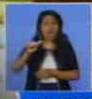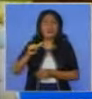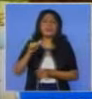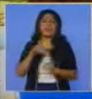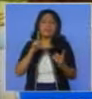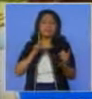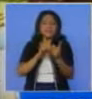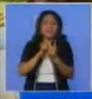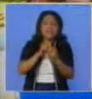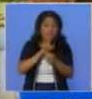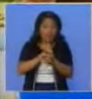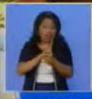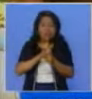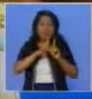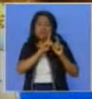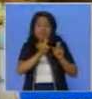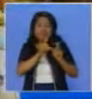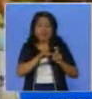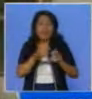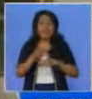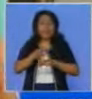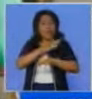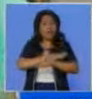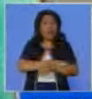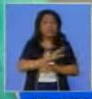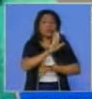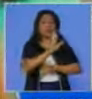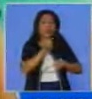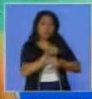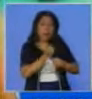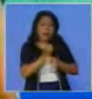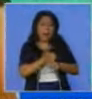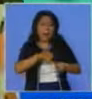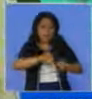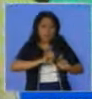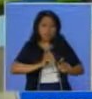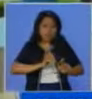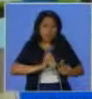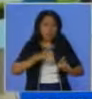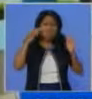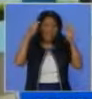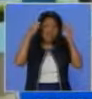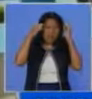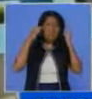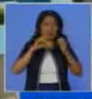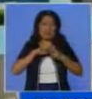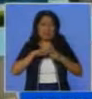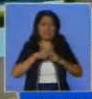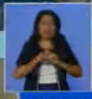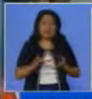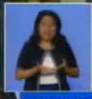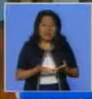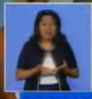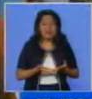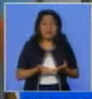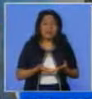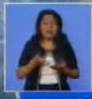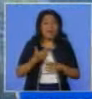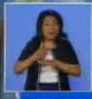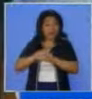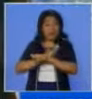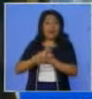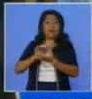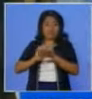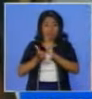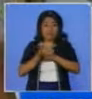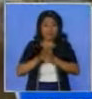crucis. Había pedido permiso en el trabajo para tratar un problema neurológico y su cita agendada desde el pasado mes de noviembre no